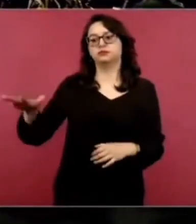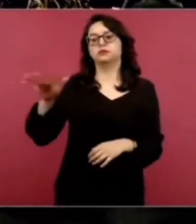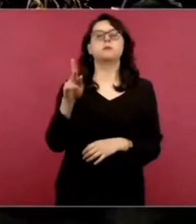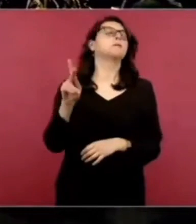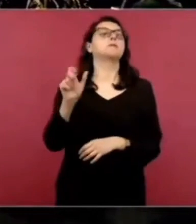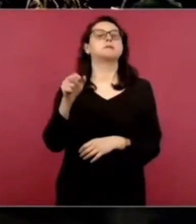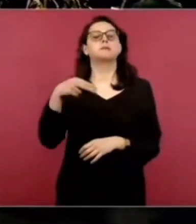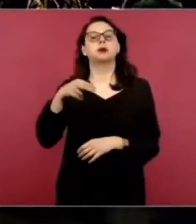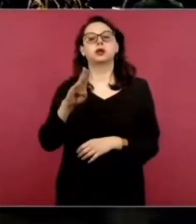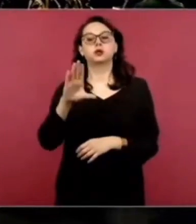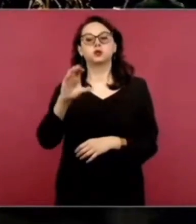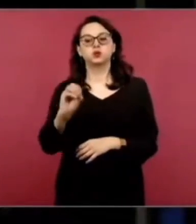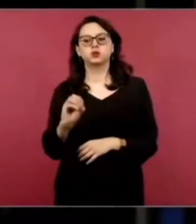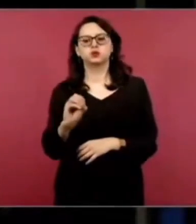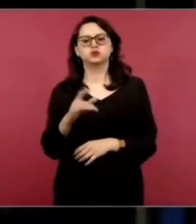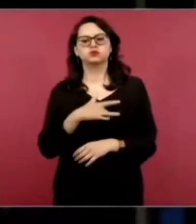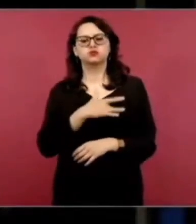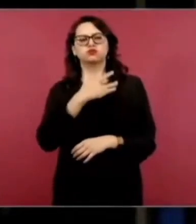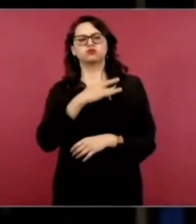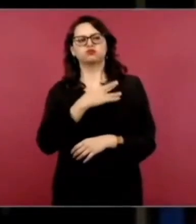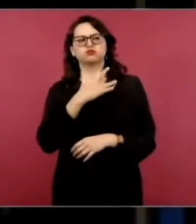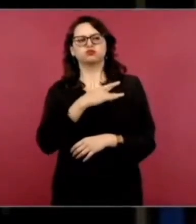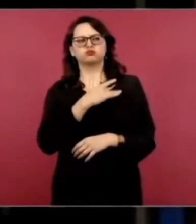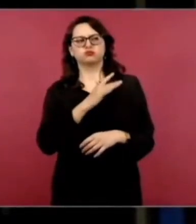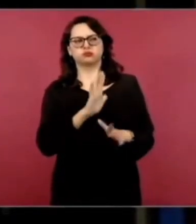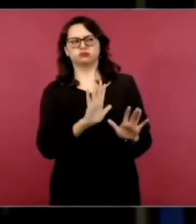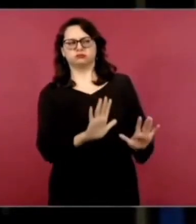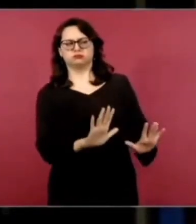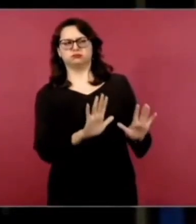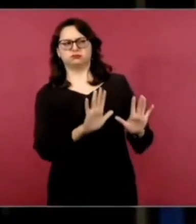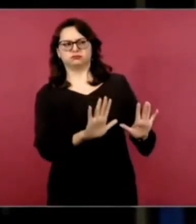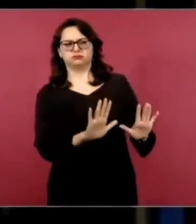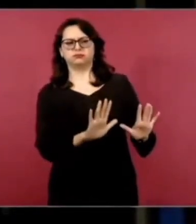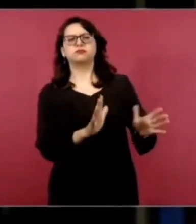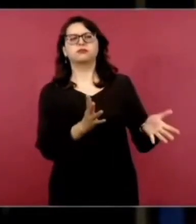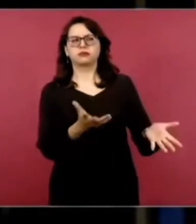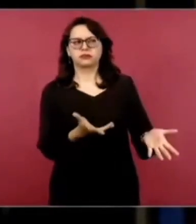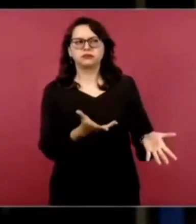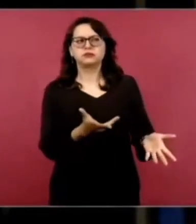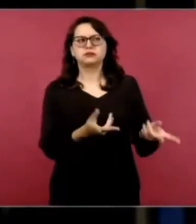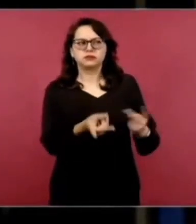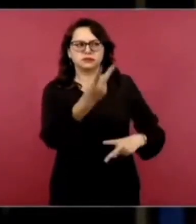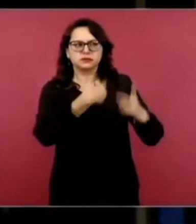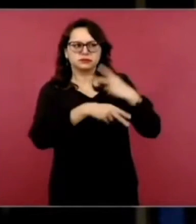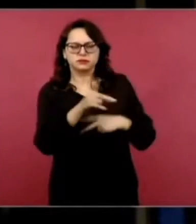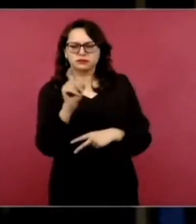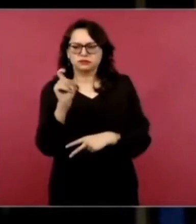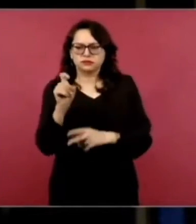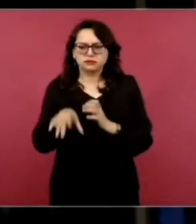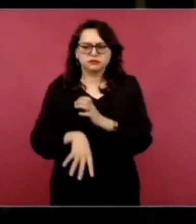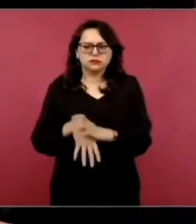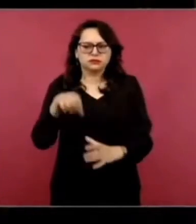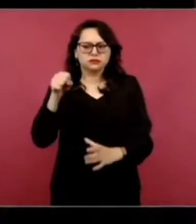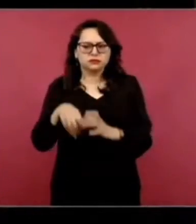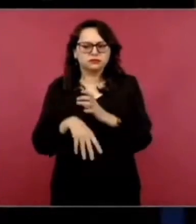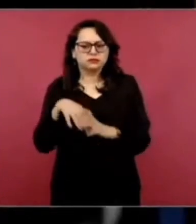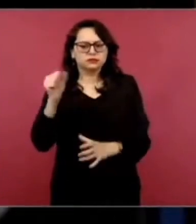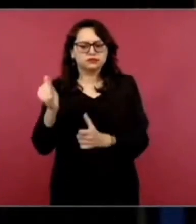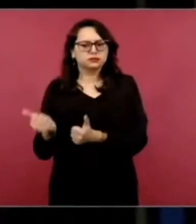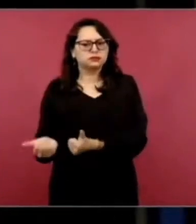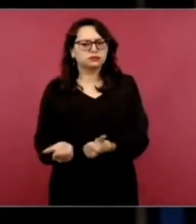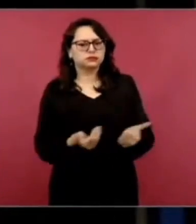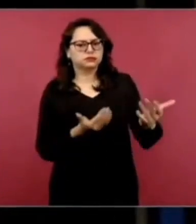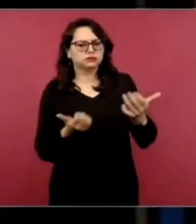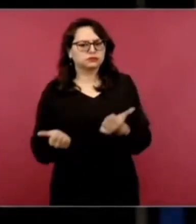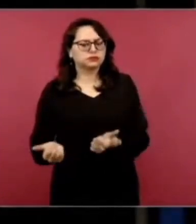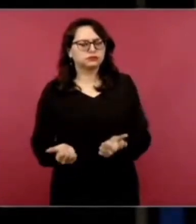platicado, menciona que estarían de acuerdo en la medida de que se aplicara algo similar a lo que efectuó la ex jefa de gobierno, ya no está